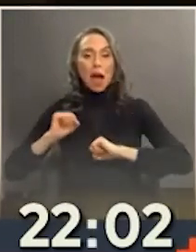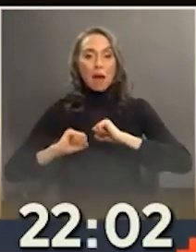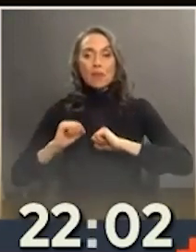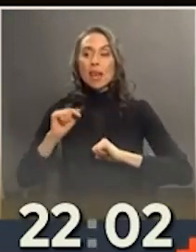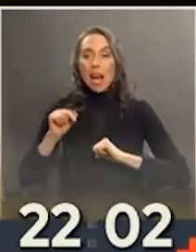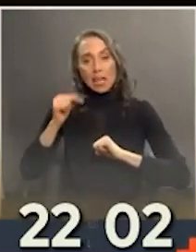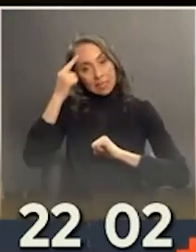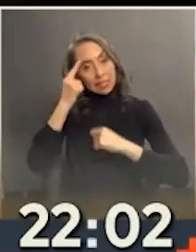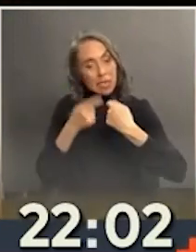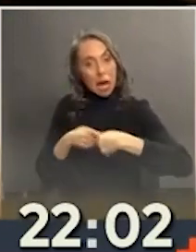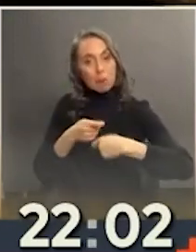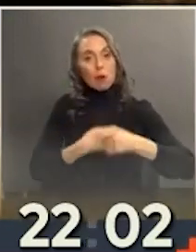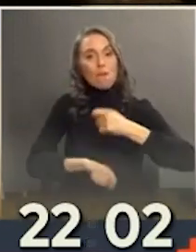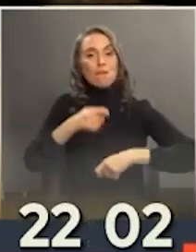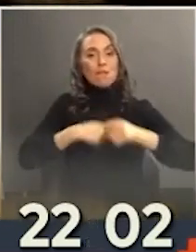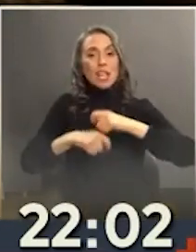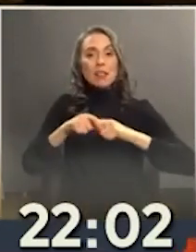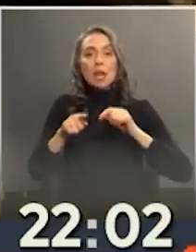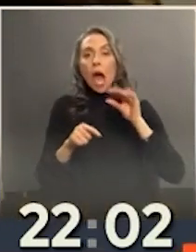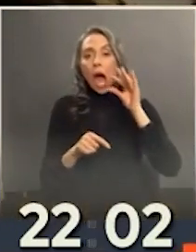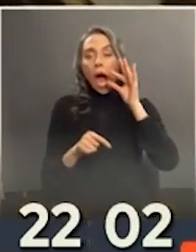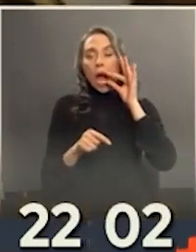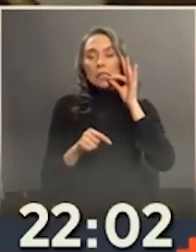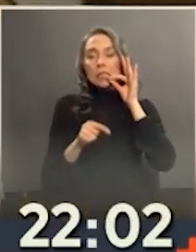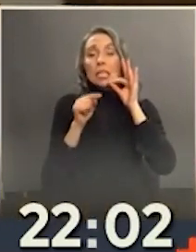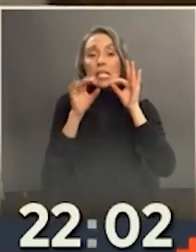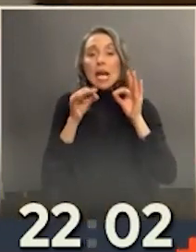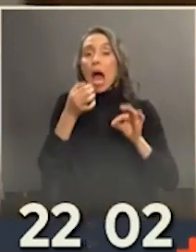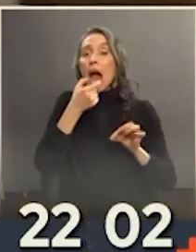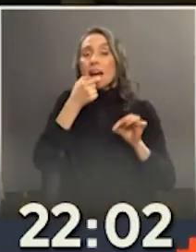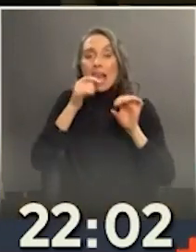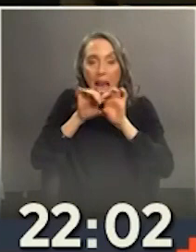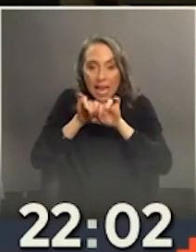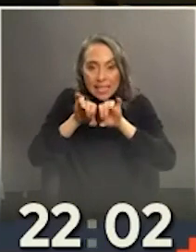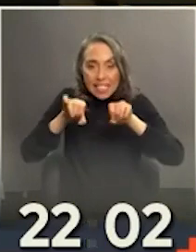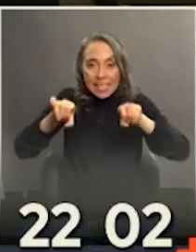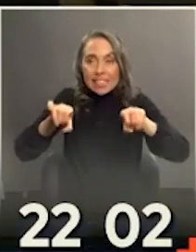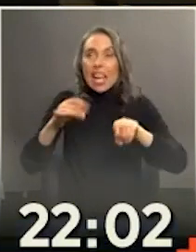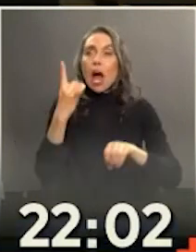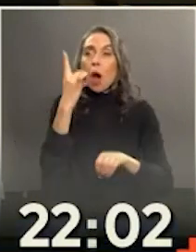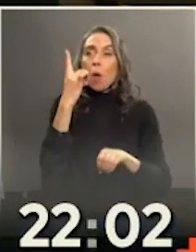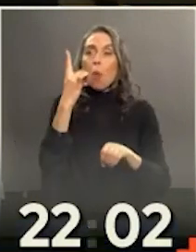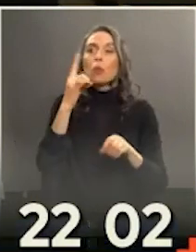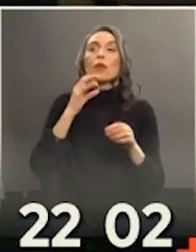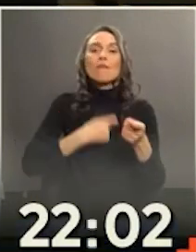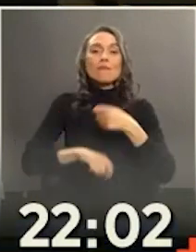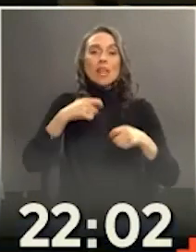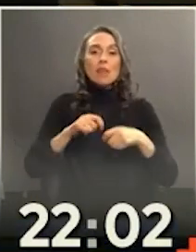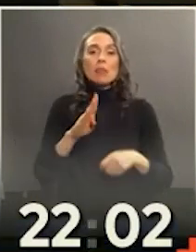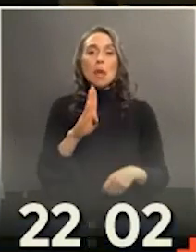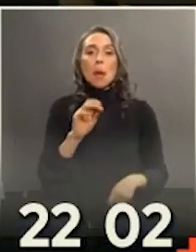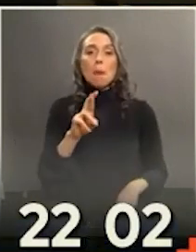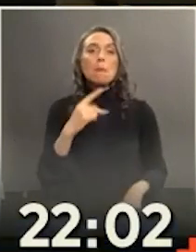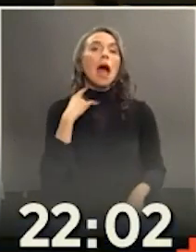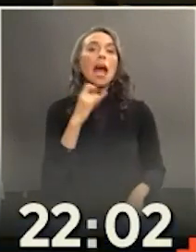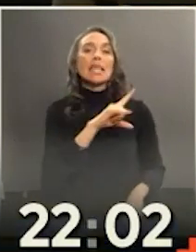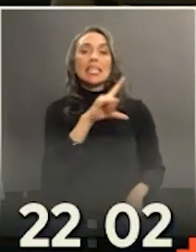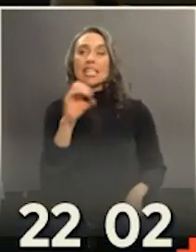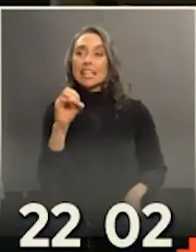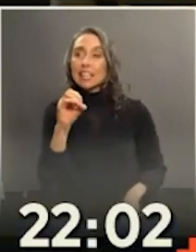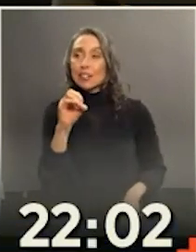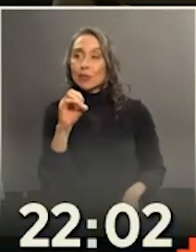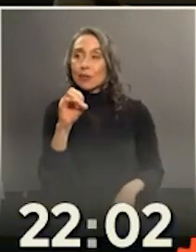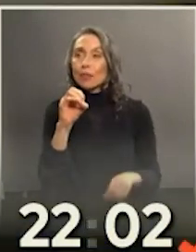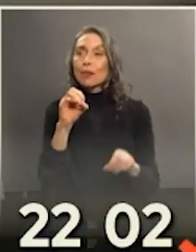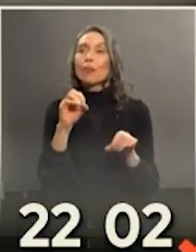apuestan por la venta de esta crujiente galleta. Teníamos un único producto, que es el clásico barquillo, pero con un toque